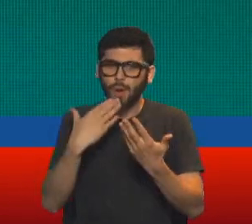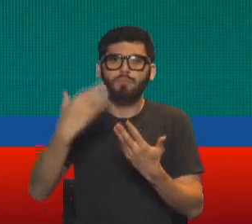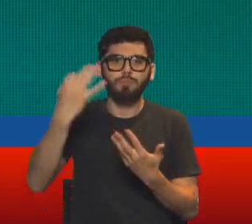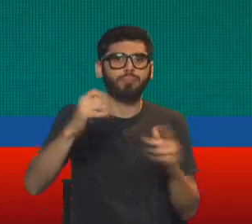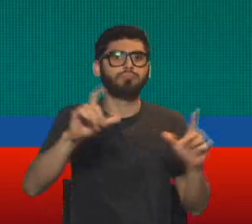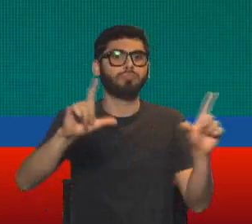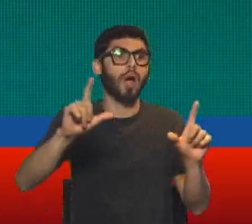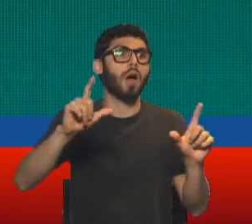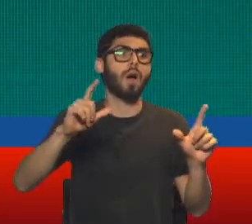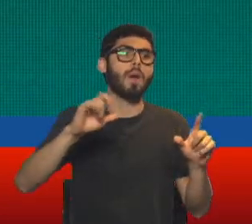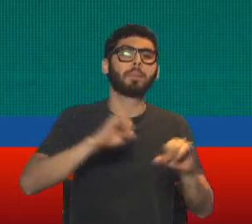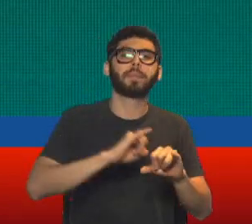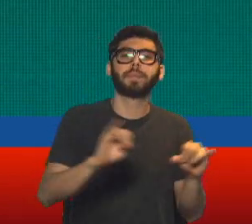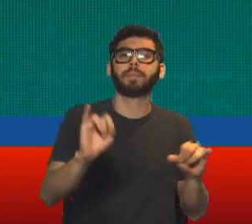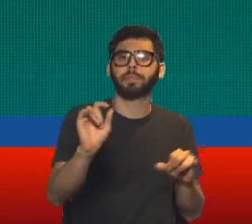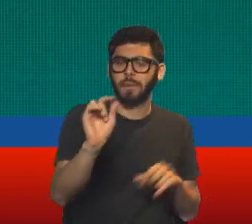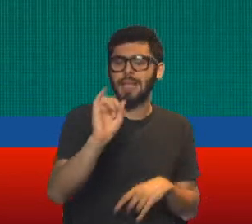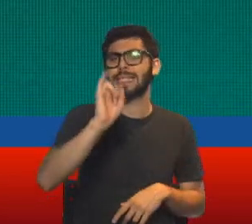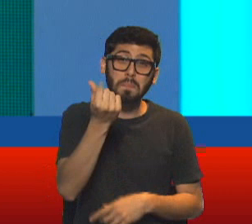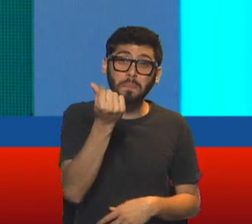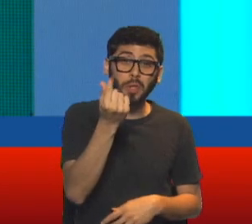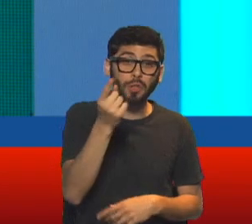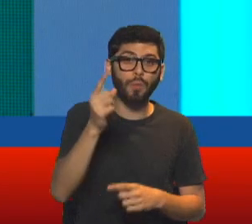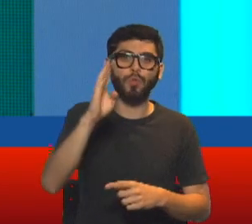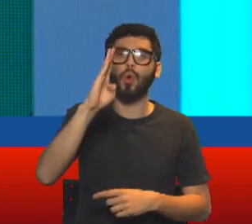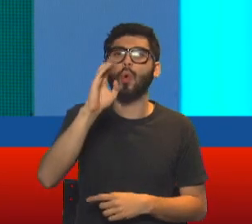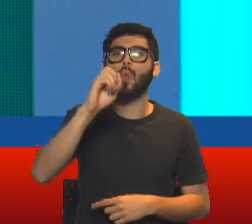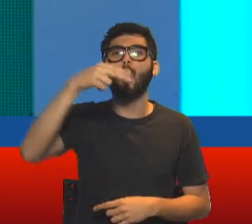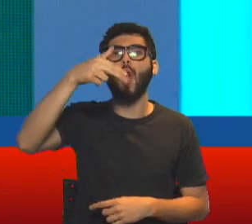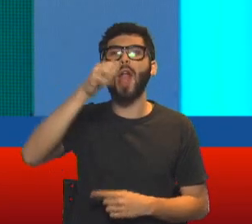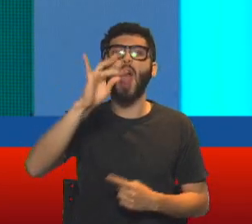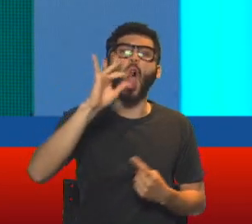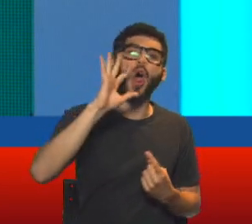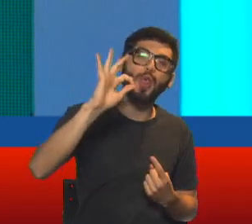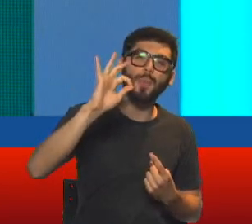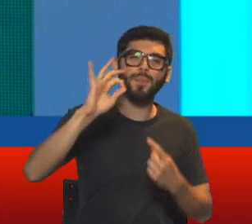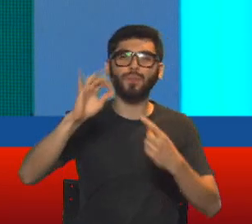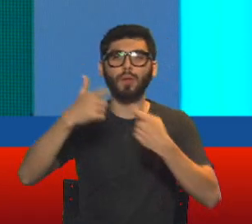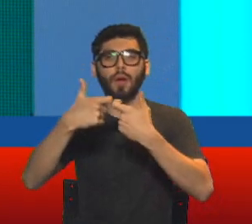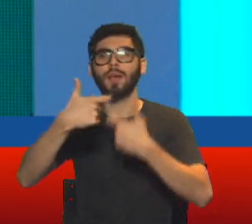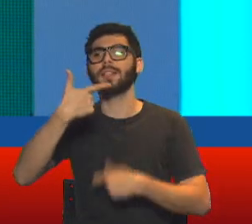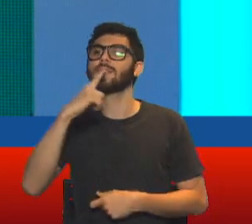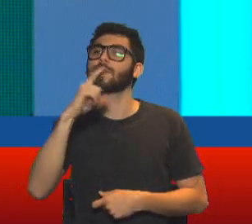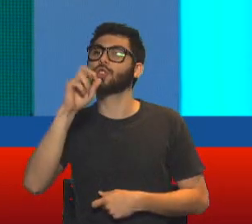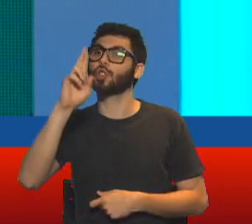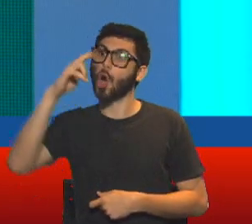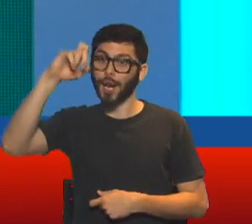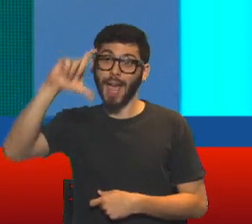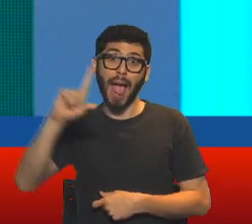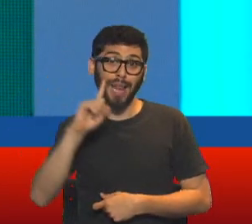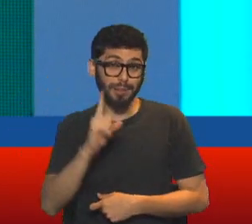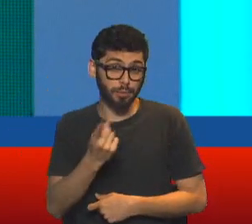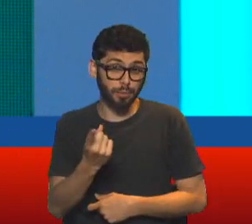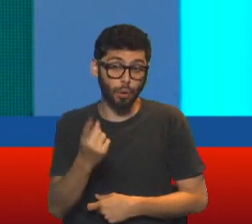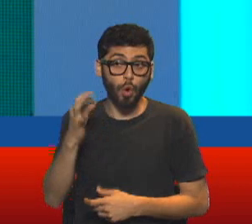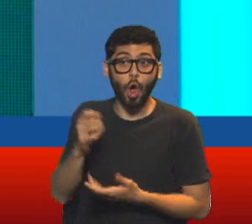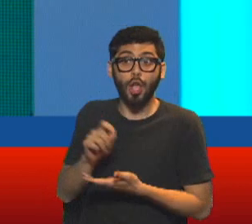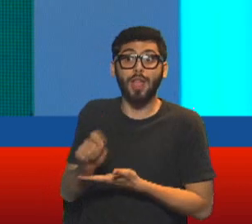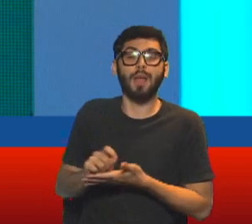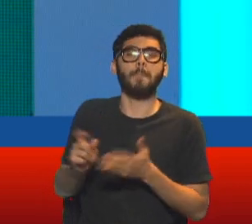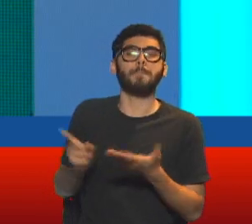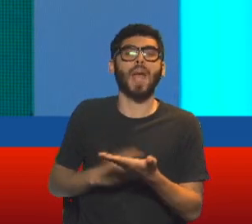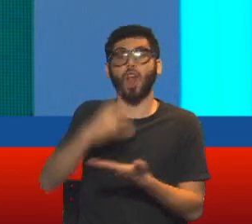composición también, pero lo haremos en una próxima. Andrés Gil Domínguez, muchísimas gracias. Muchas gracias, tengan muy buenas noches. Hasta luego. Bueno, da